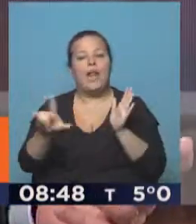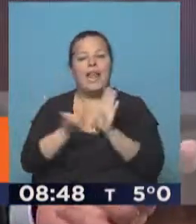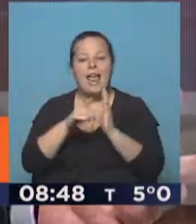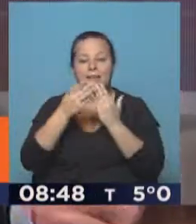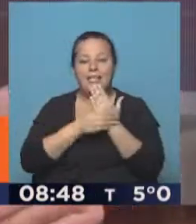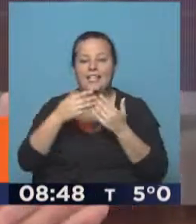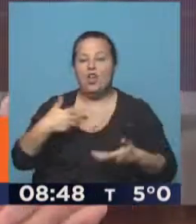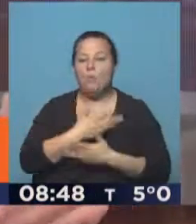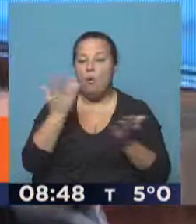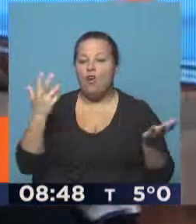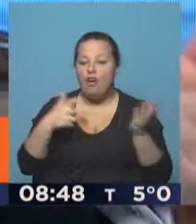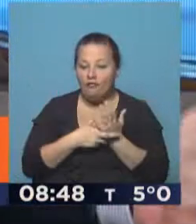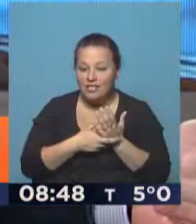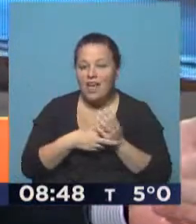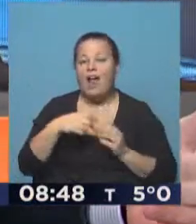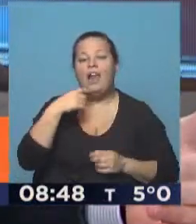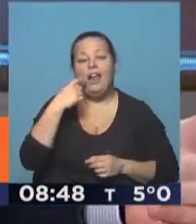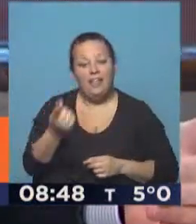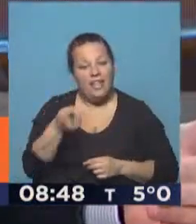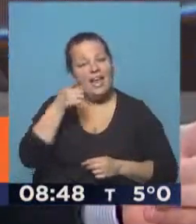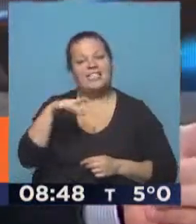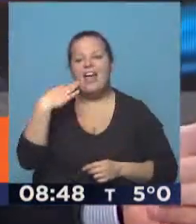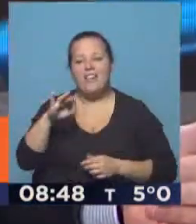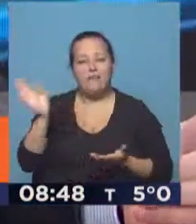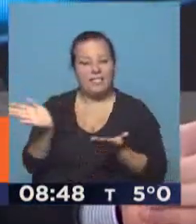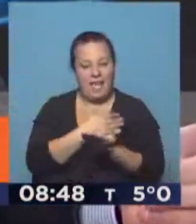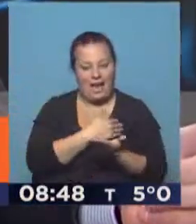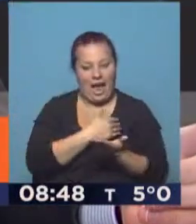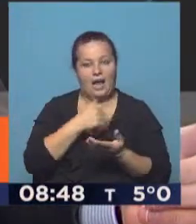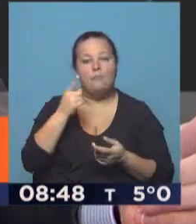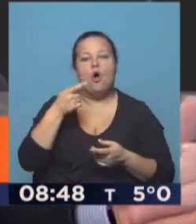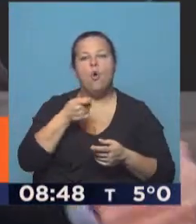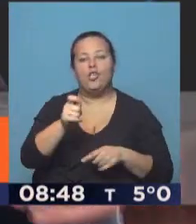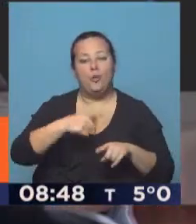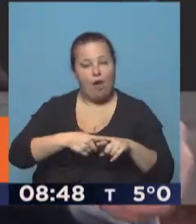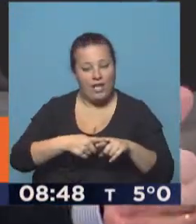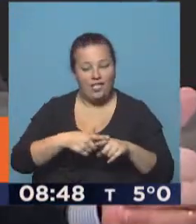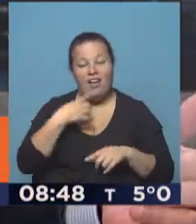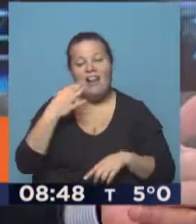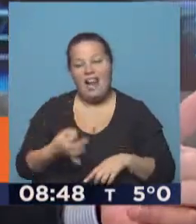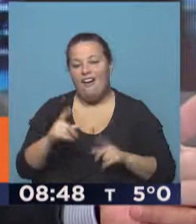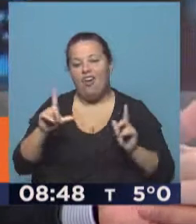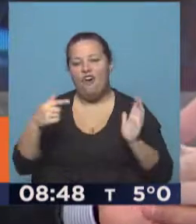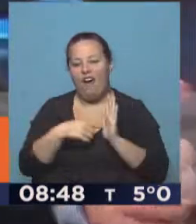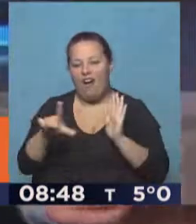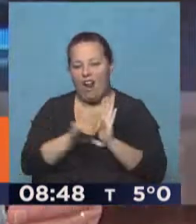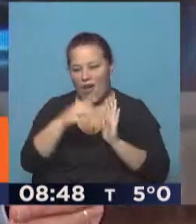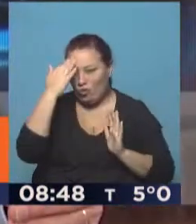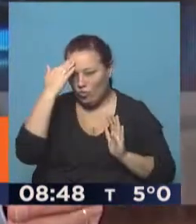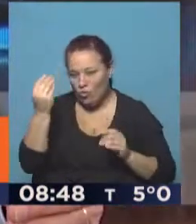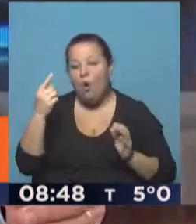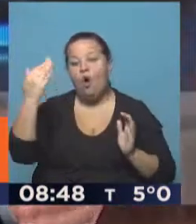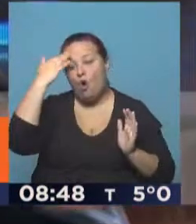Ministerio Público Fiscal se establece que ella debe ser removida por la vía del juicio político, y esto la verdad que es inconstitucional, porque